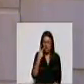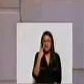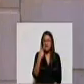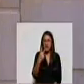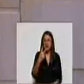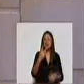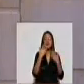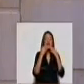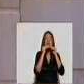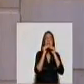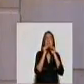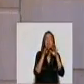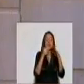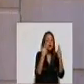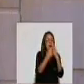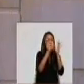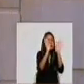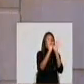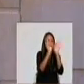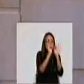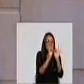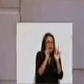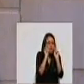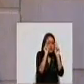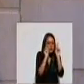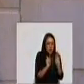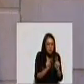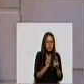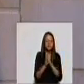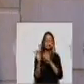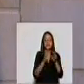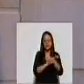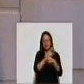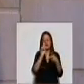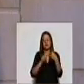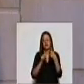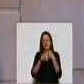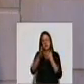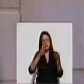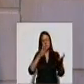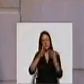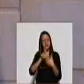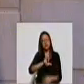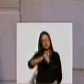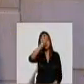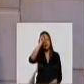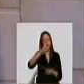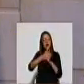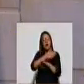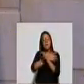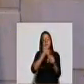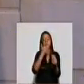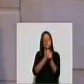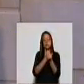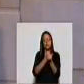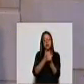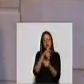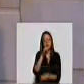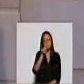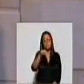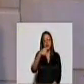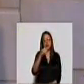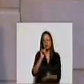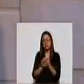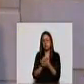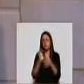porque las publicaron con mucho detalle. En tercer término, negar la prestación de servicios contemplados en el POS con cargo